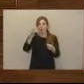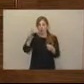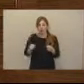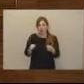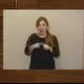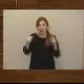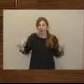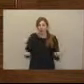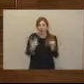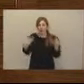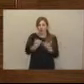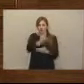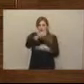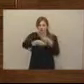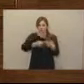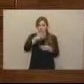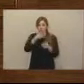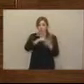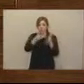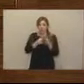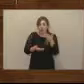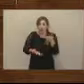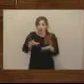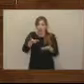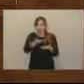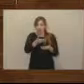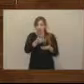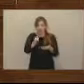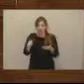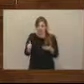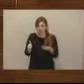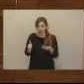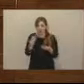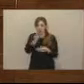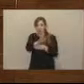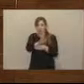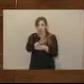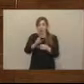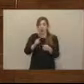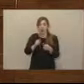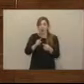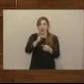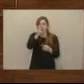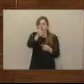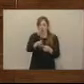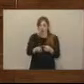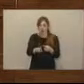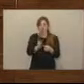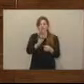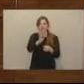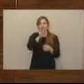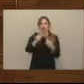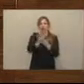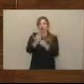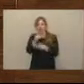de oficio que se hacen. Porque hay un plan de evaluación que se presenta de forma bianual, no cada 15 días ni cada tres